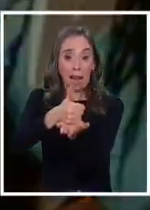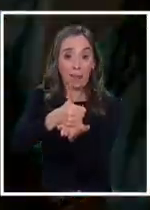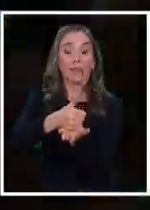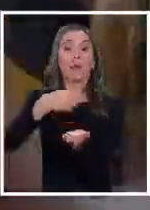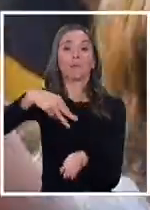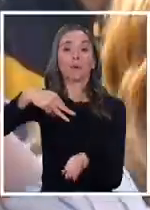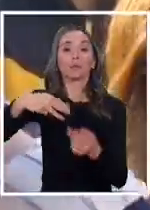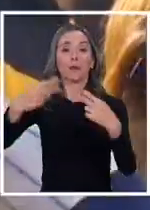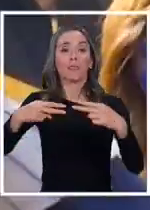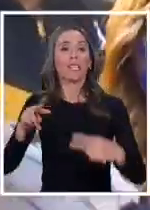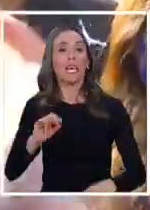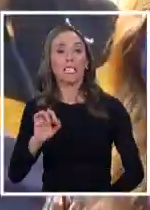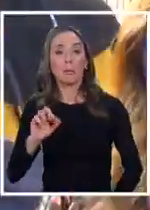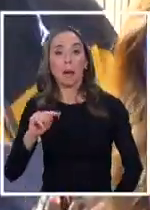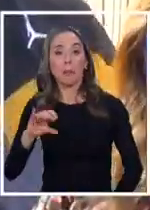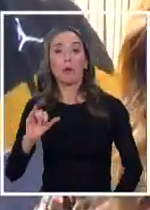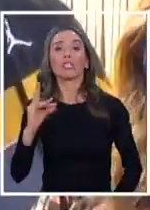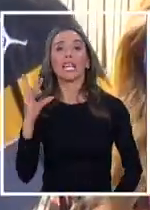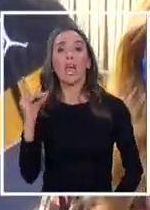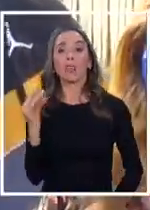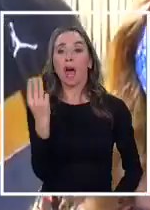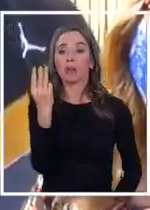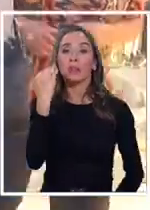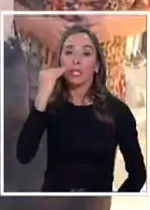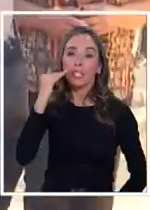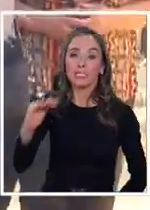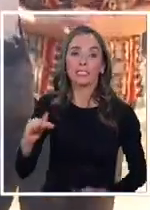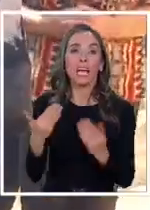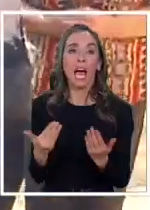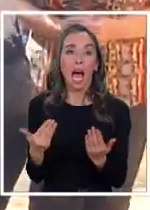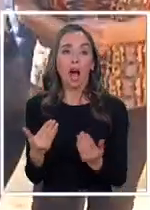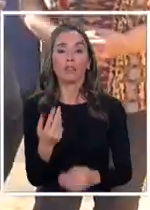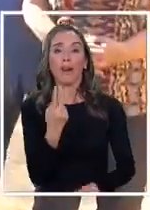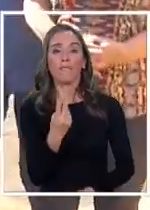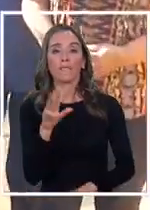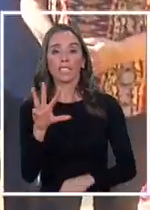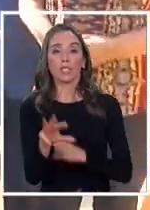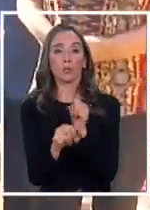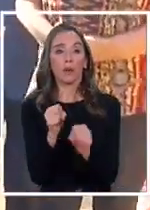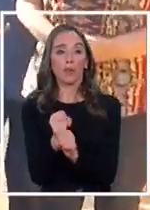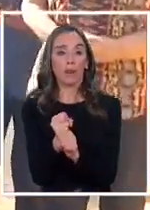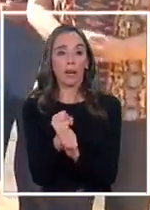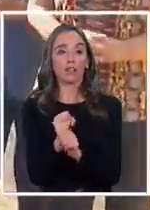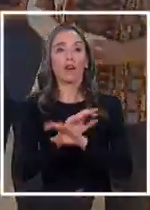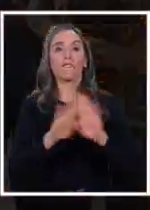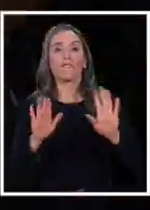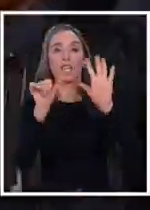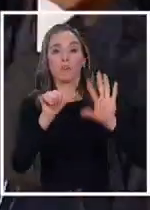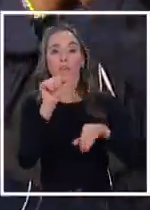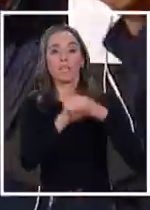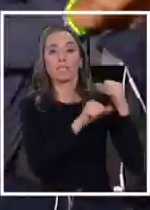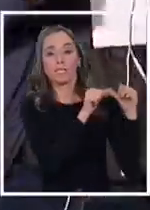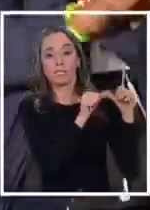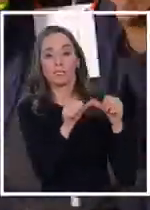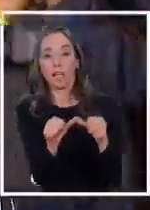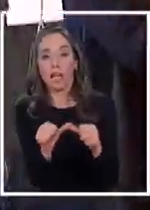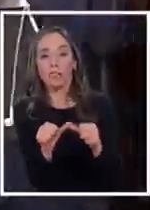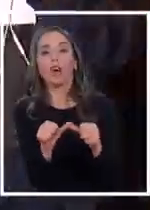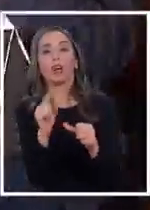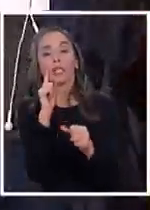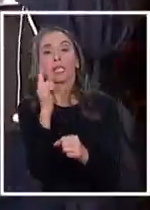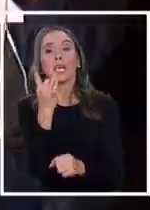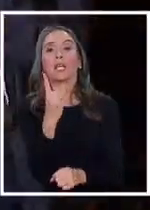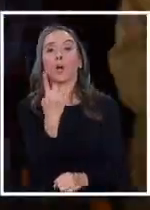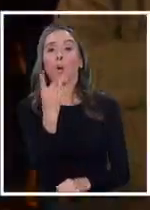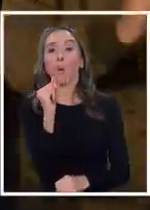Ciudad Jardín, Ripamonti solo tenía 13 años. Ahora, a sus 29, pone fin a 16 años de liderazgo